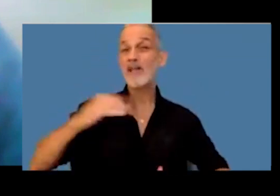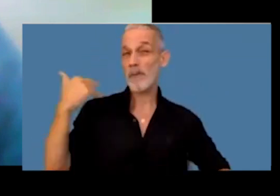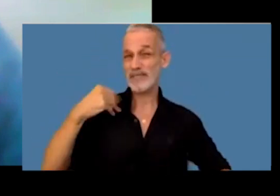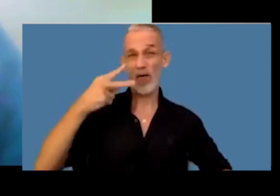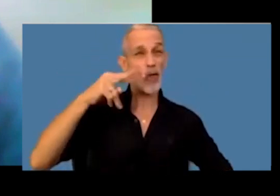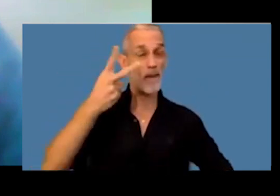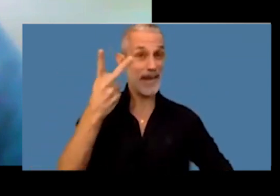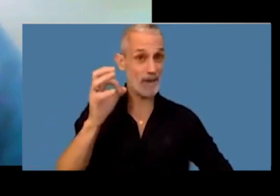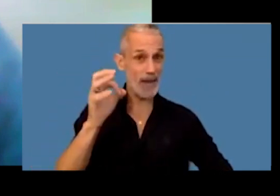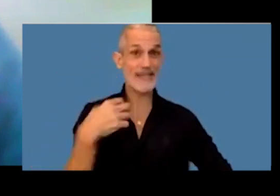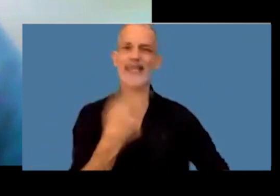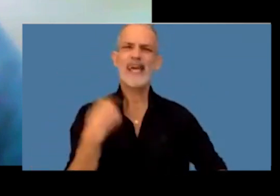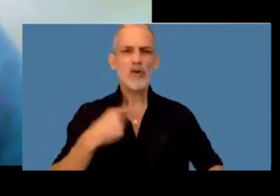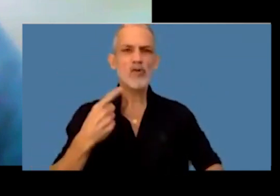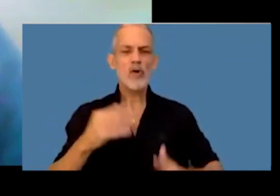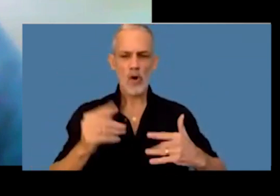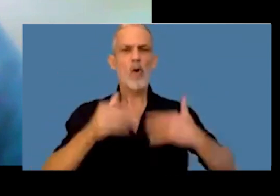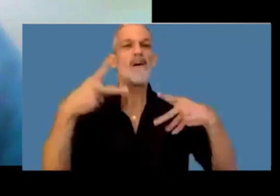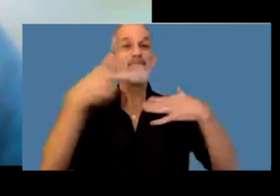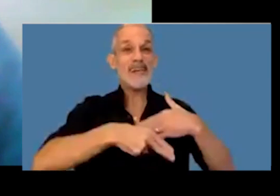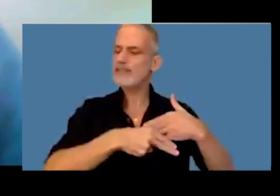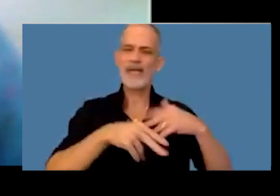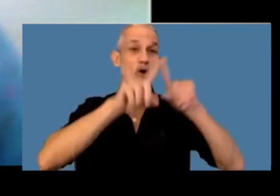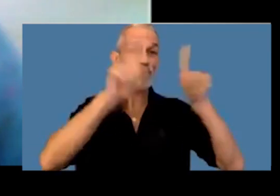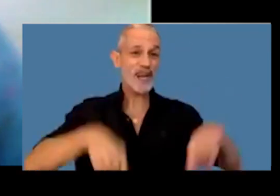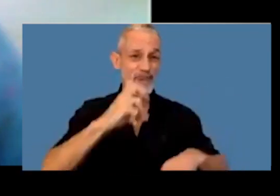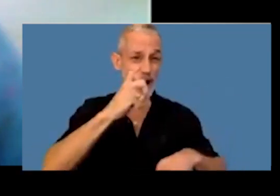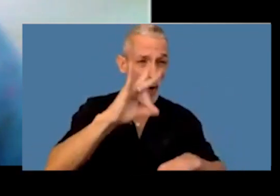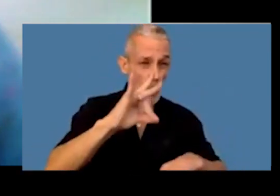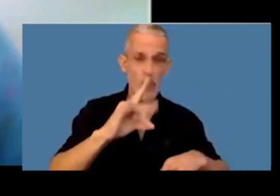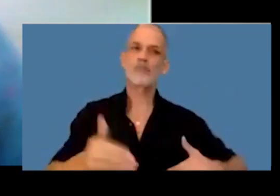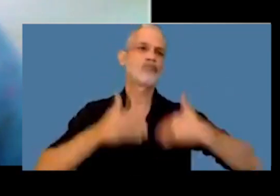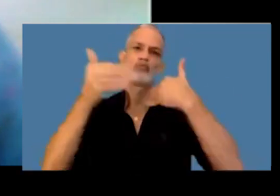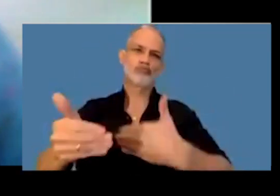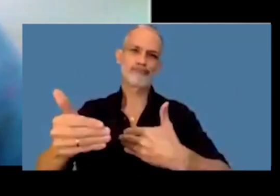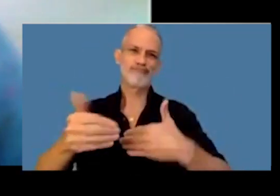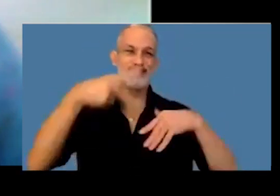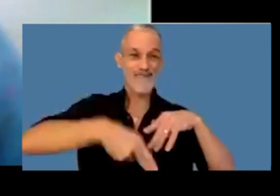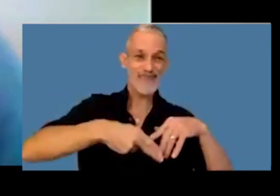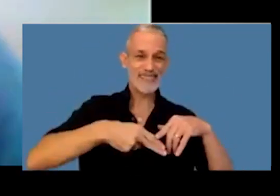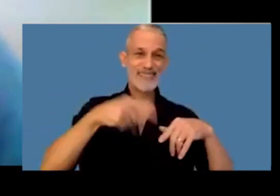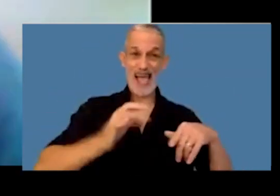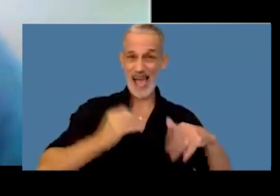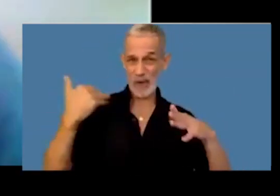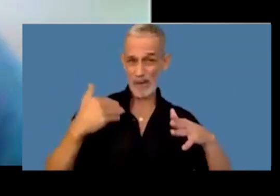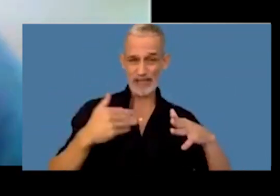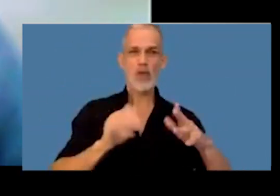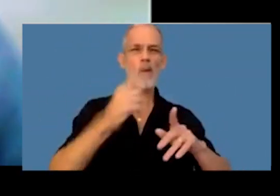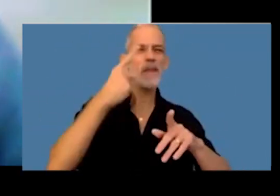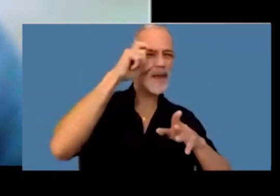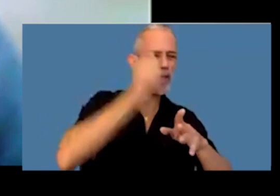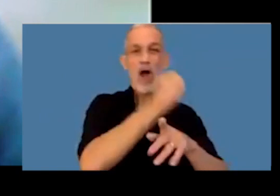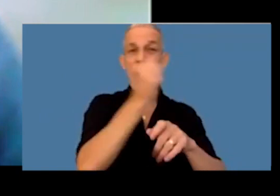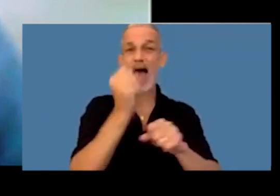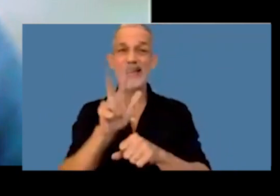nosotros prorrogamos todos los certificados de discapacidad que vencían en ese año, ¿sí? Desde el 1 de enero hasta el 31 de